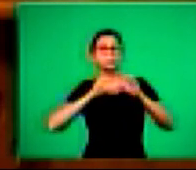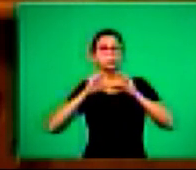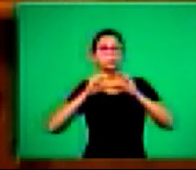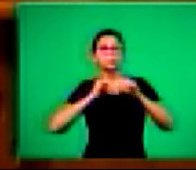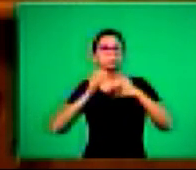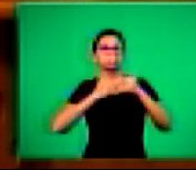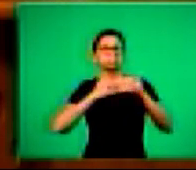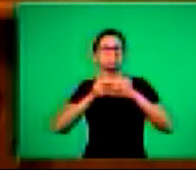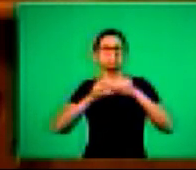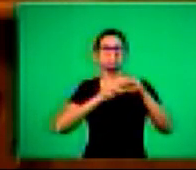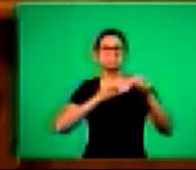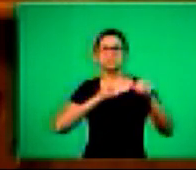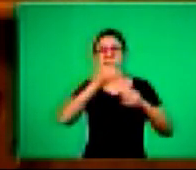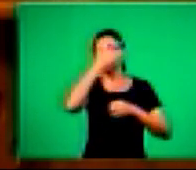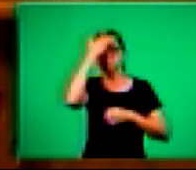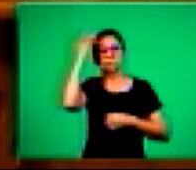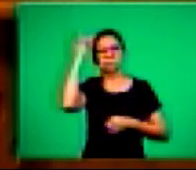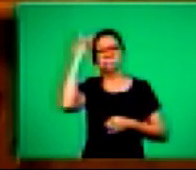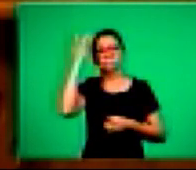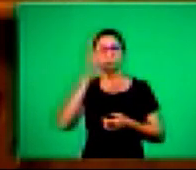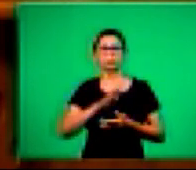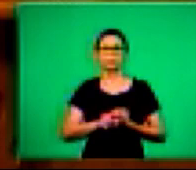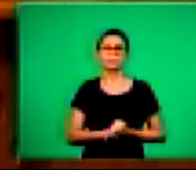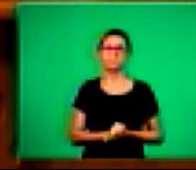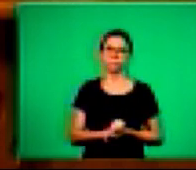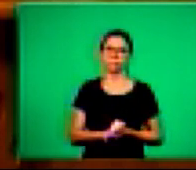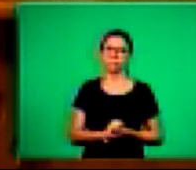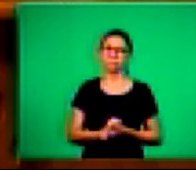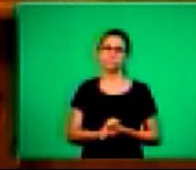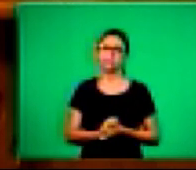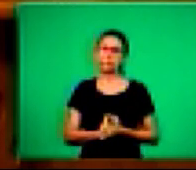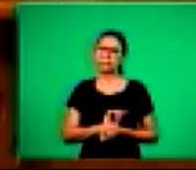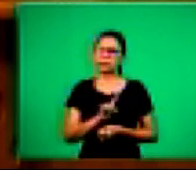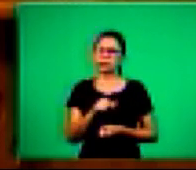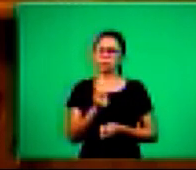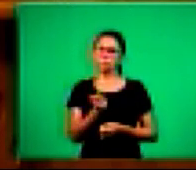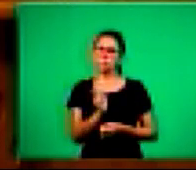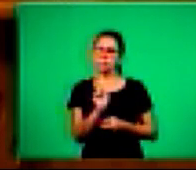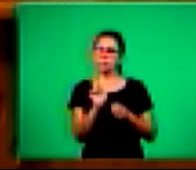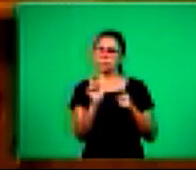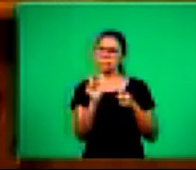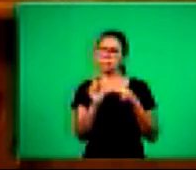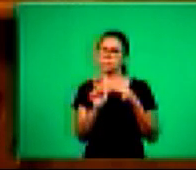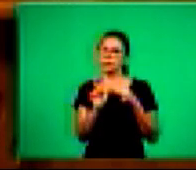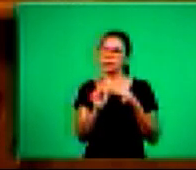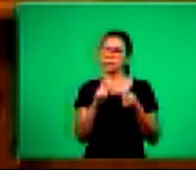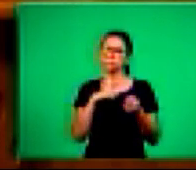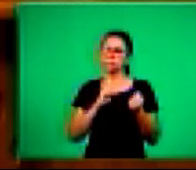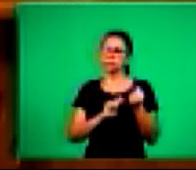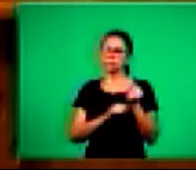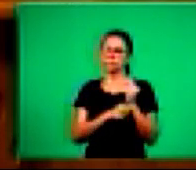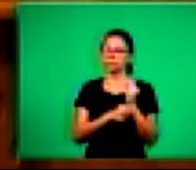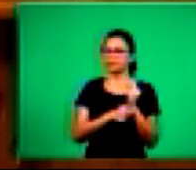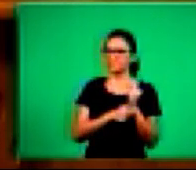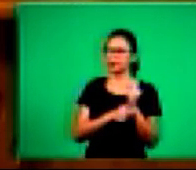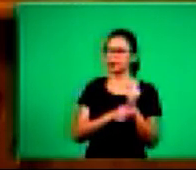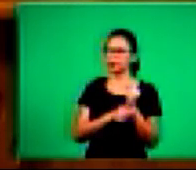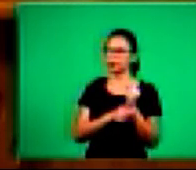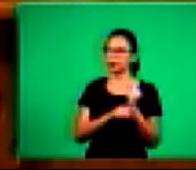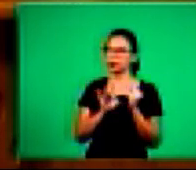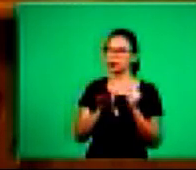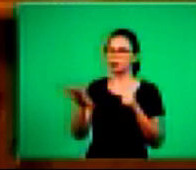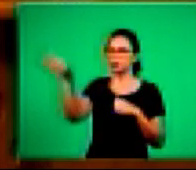con cualquier persona comunicarse con cualquier persona la palabra tenía secretos la parábola tiene secretos que sólo serían revelados